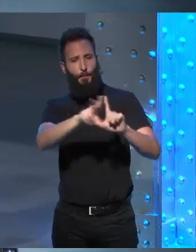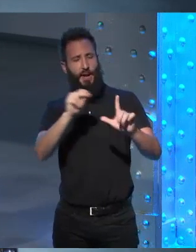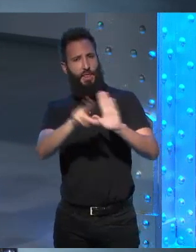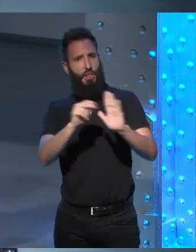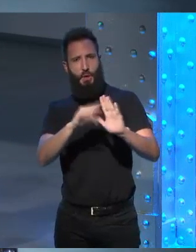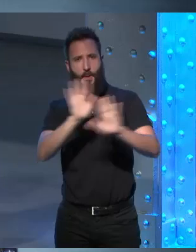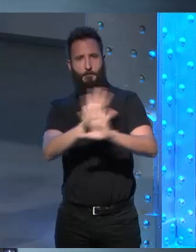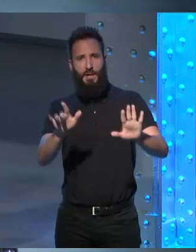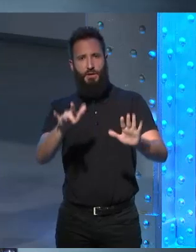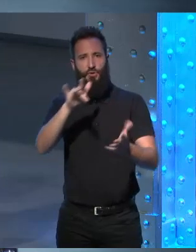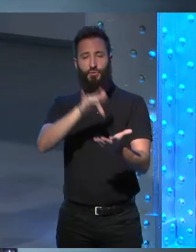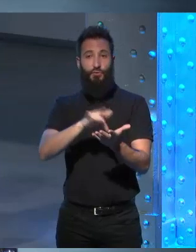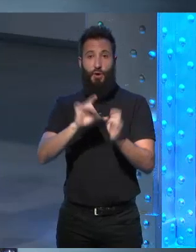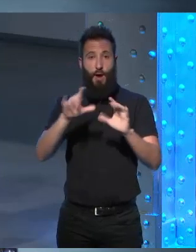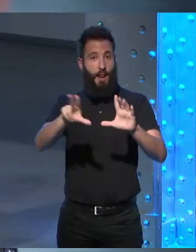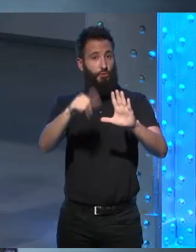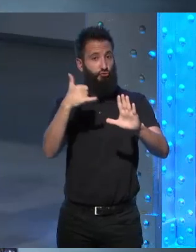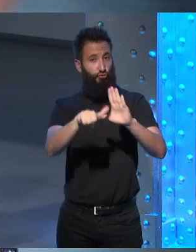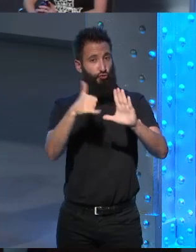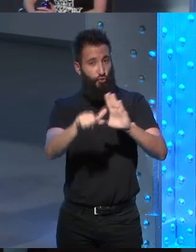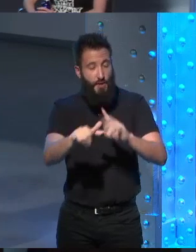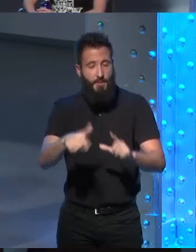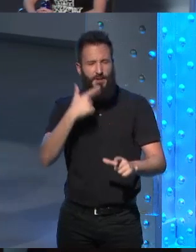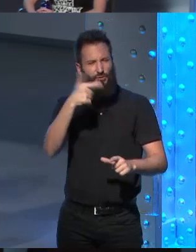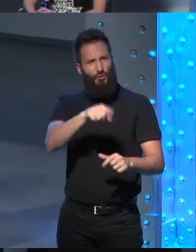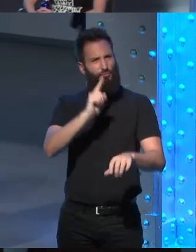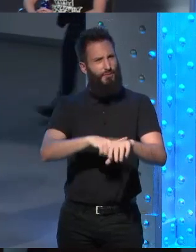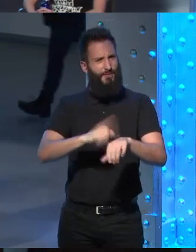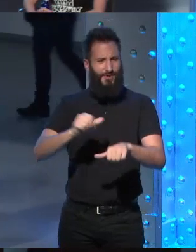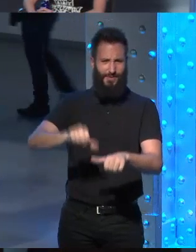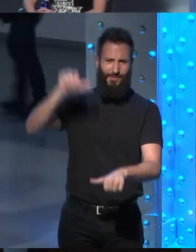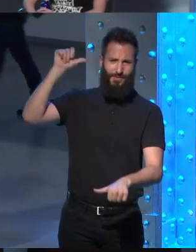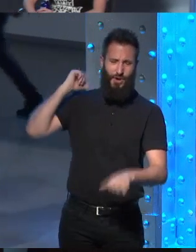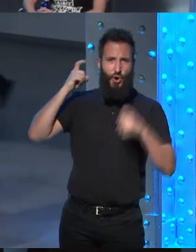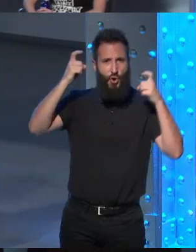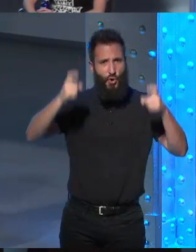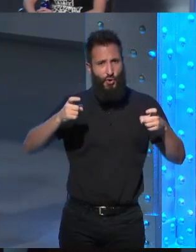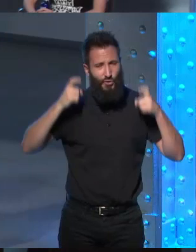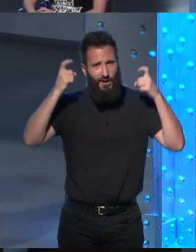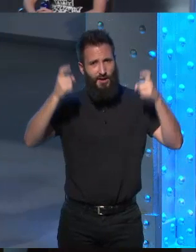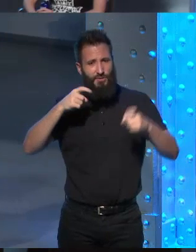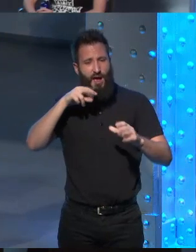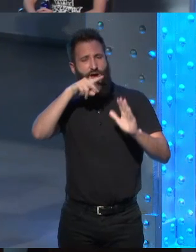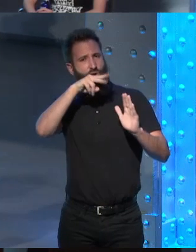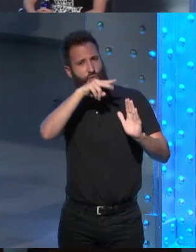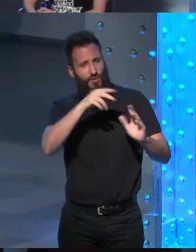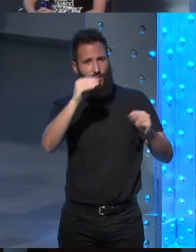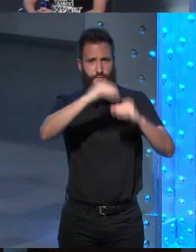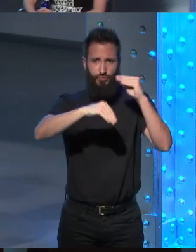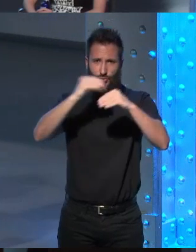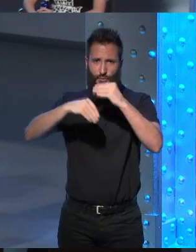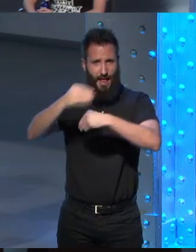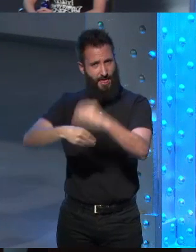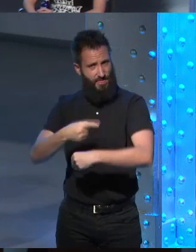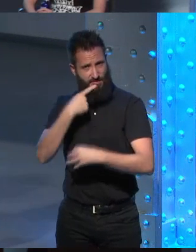como si fuera un vídeo de un youtuber, pero es que esto lleva mucho tiempo detrás para construir ese relato y lo que vas a decir y poderlo hacer luego así